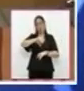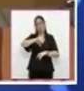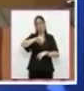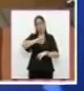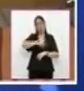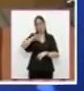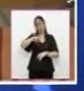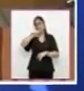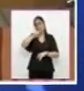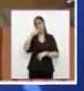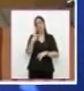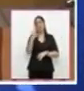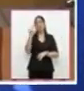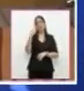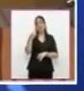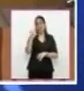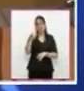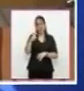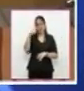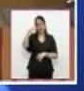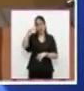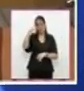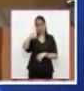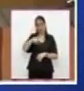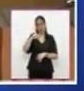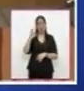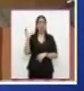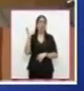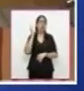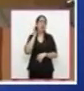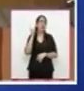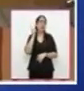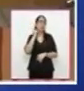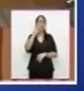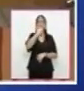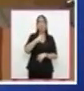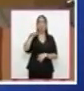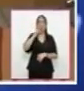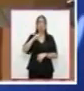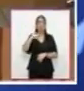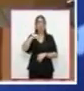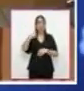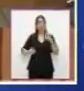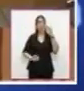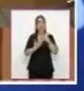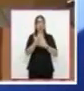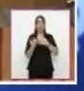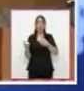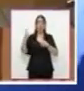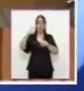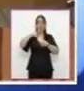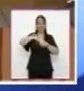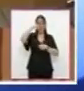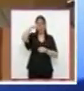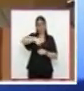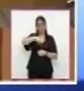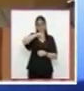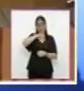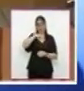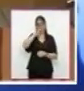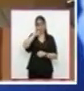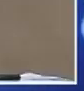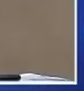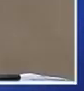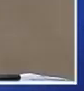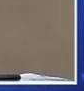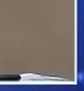llamamos. Así que para mí es una culminación muy importante en esta etapa electoral. Estamos a